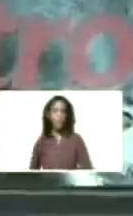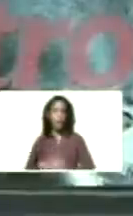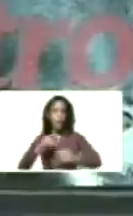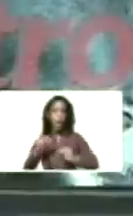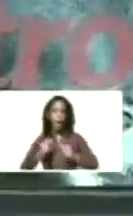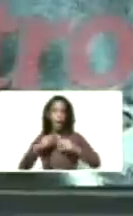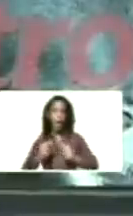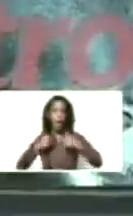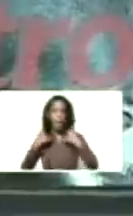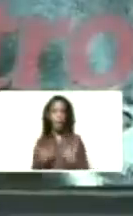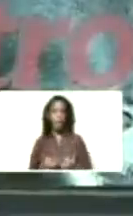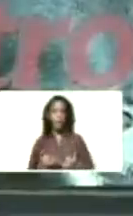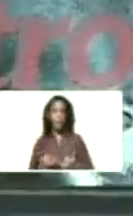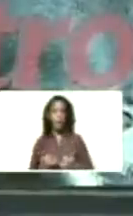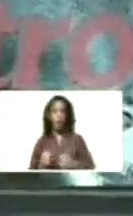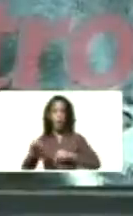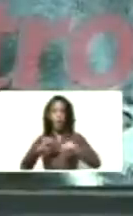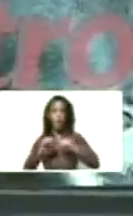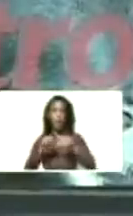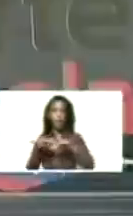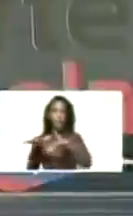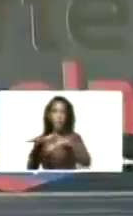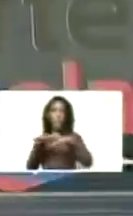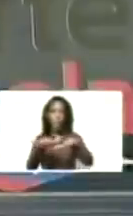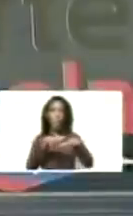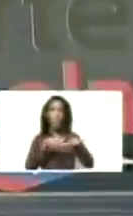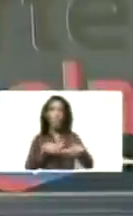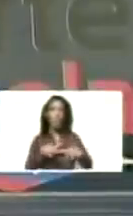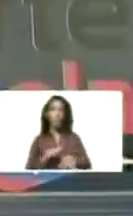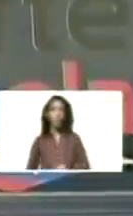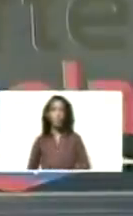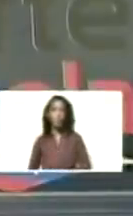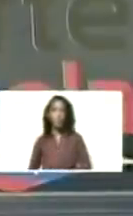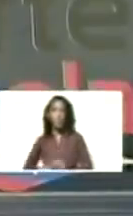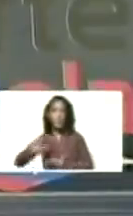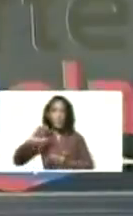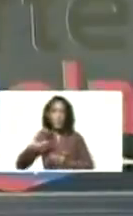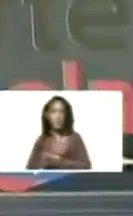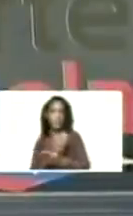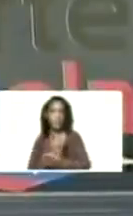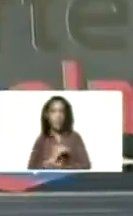activándonos con todo lo que es el embellecimiento, quitándonos